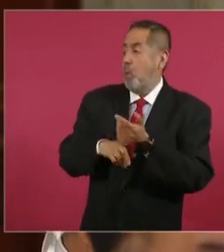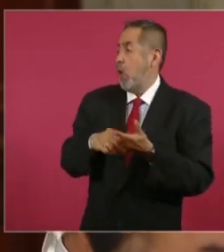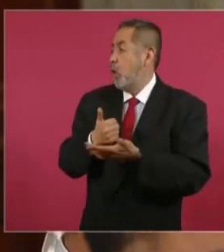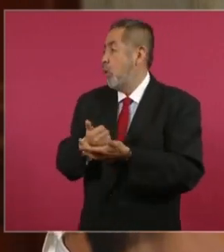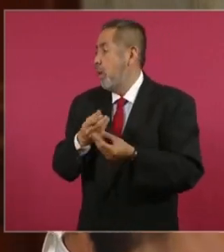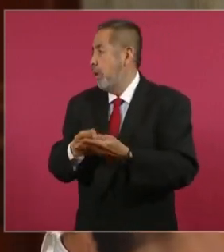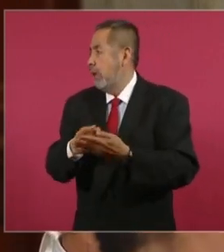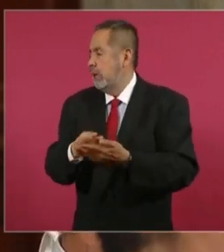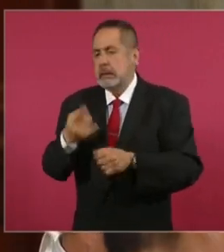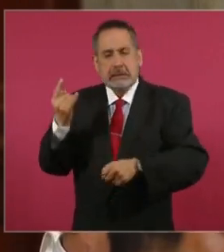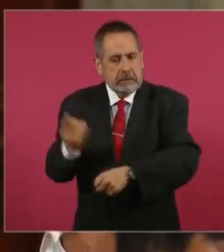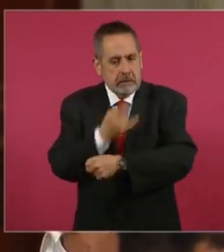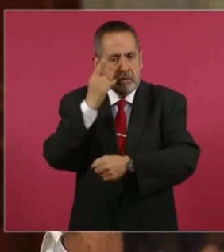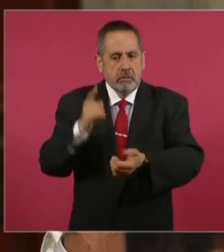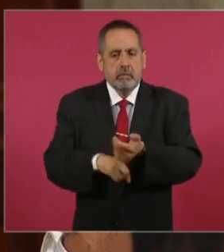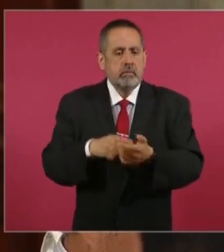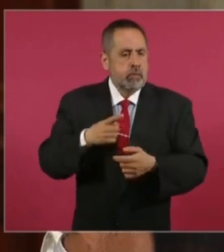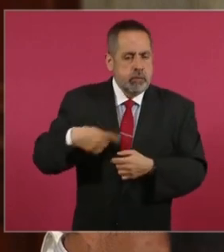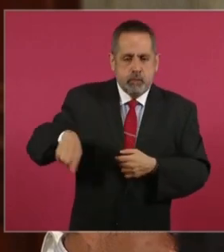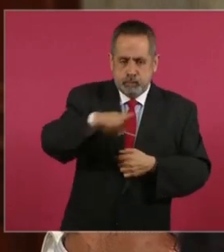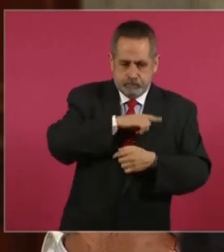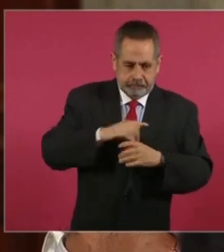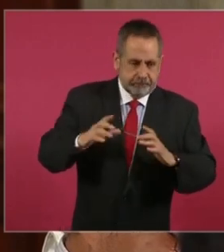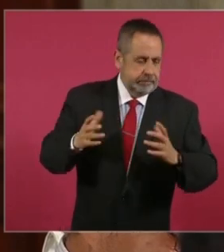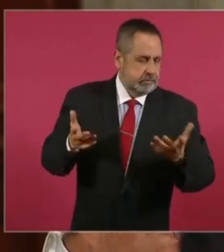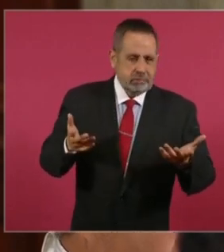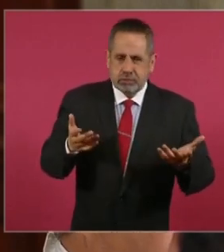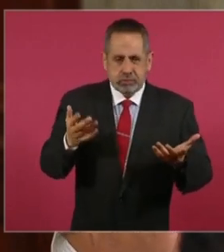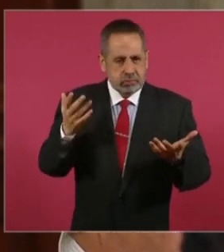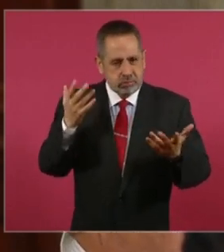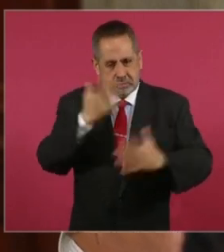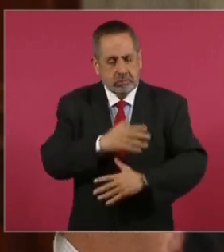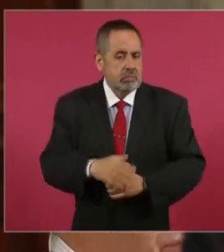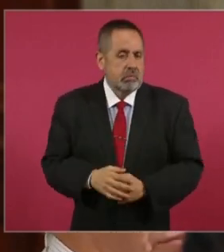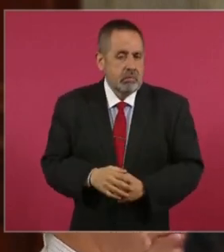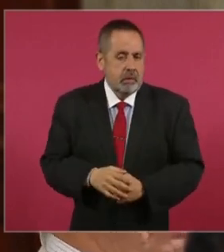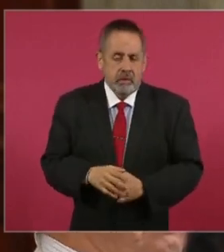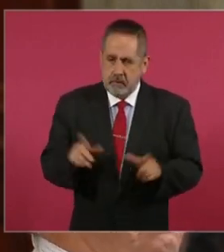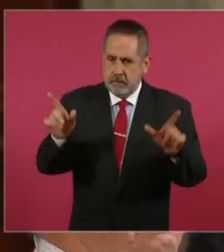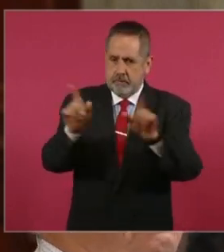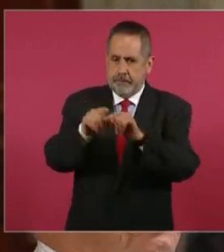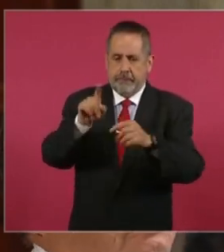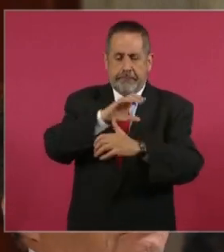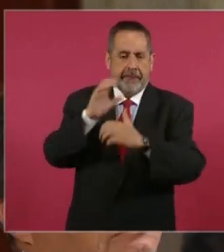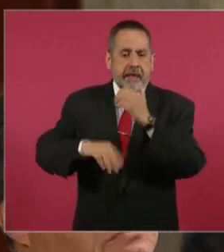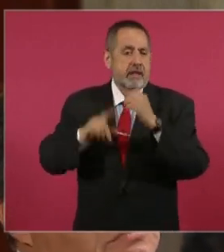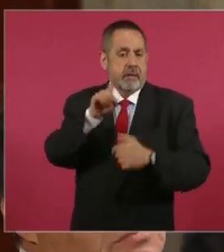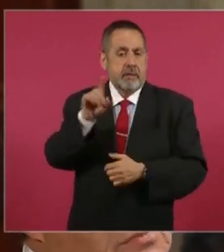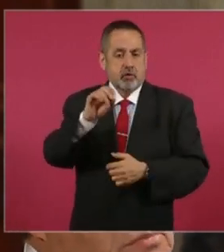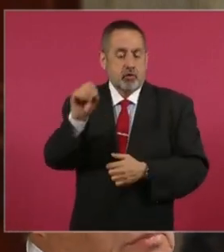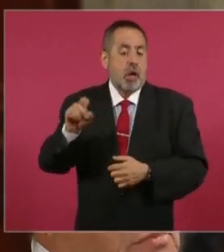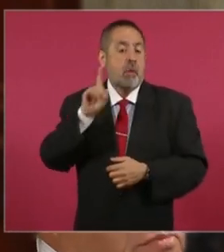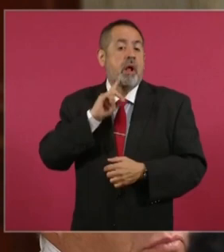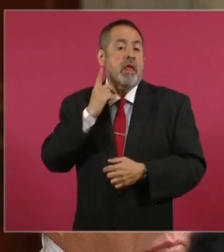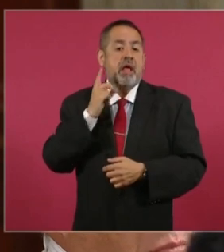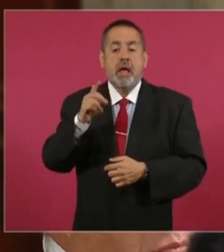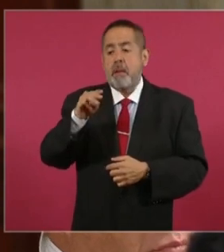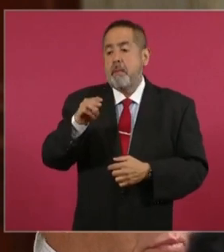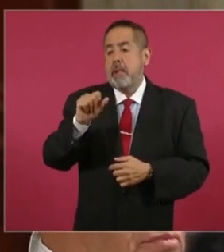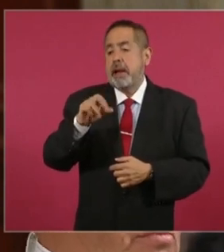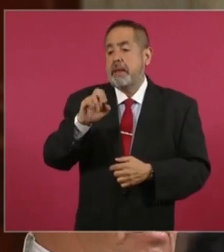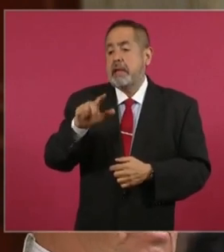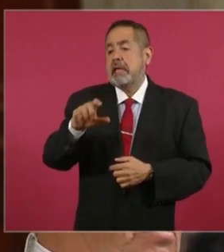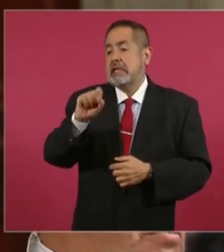buena fe, incluso a los propios activistas. Para concluir en el tema de zoológicos, la diputada Marisol García Segura